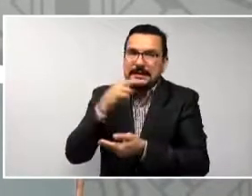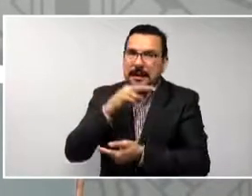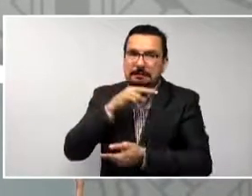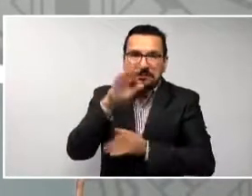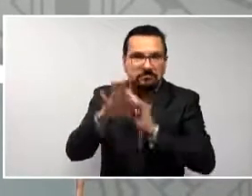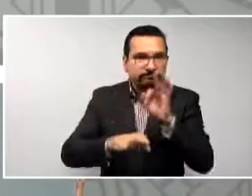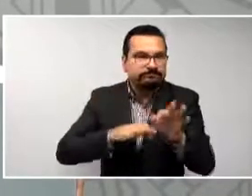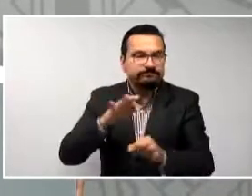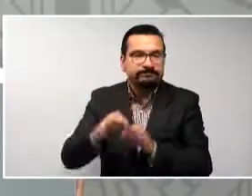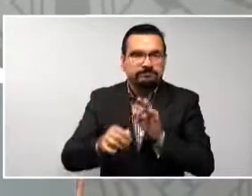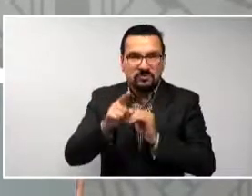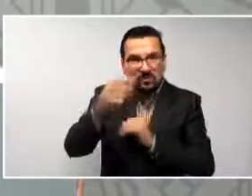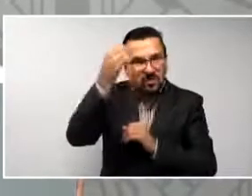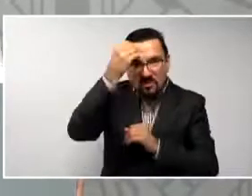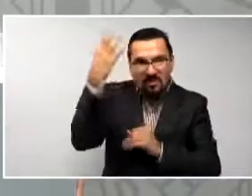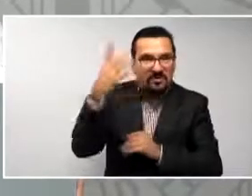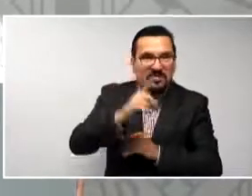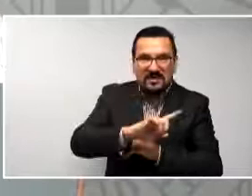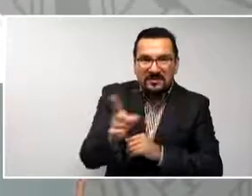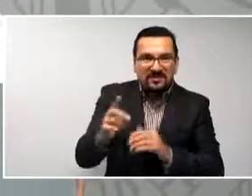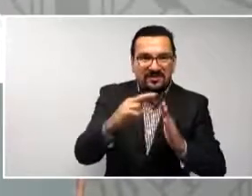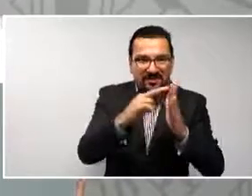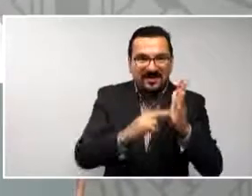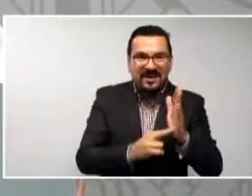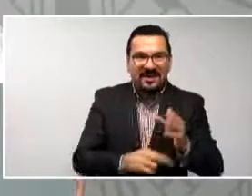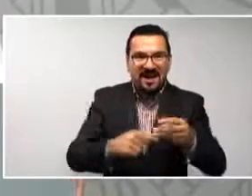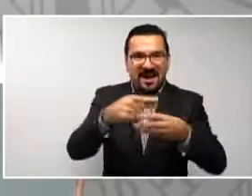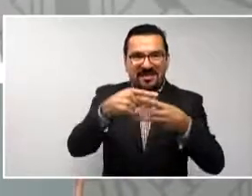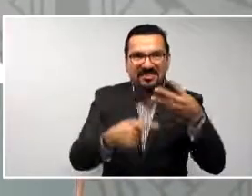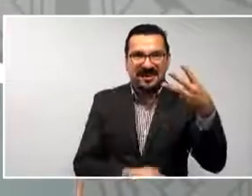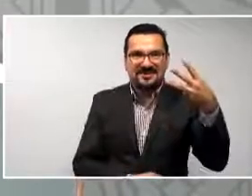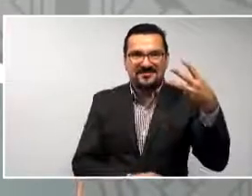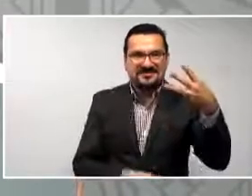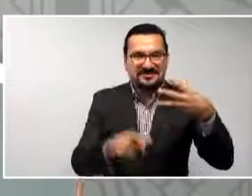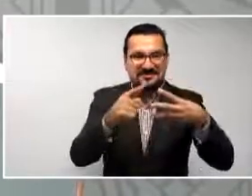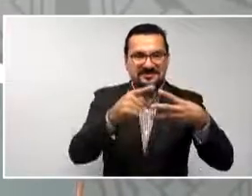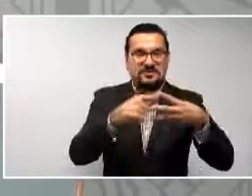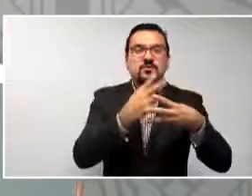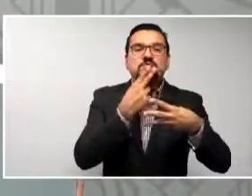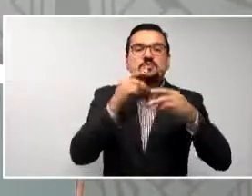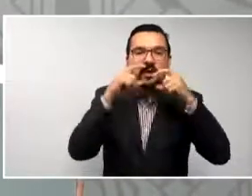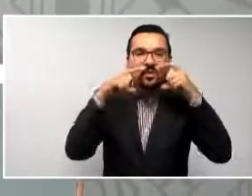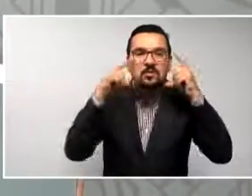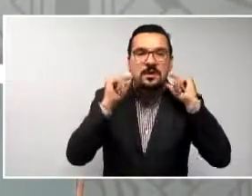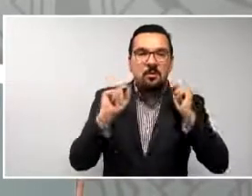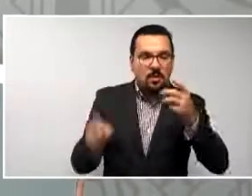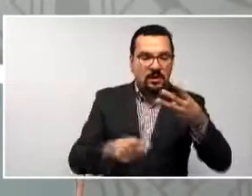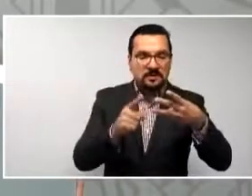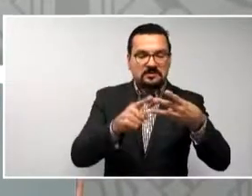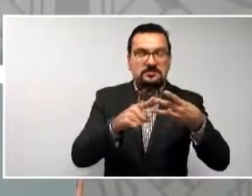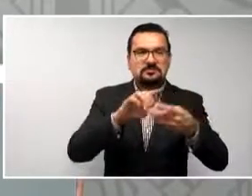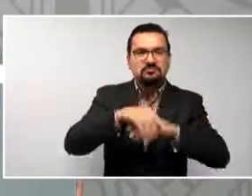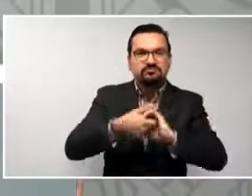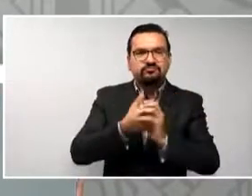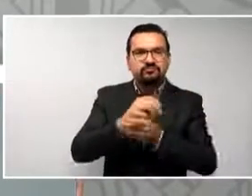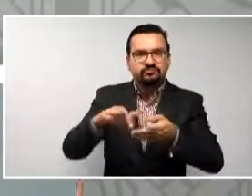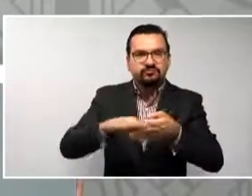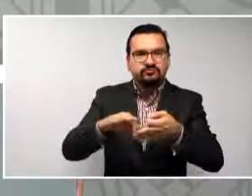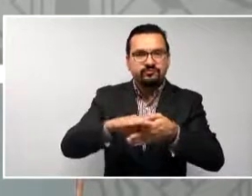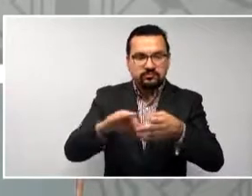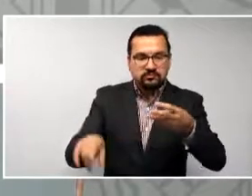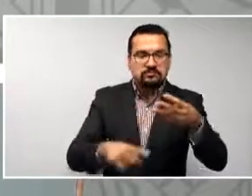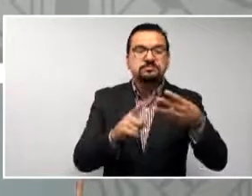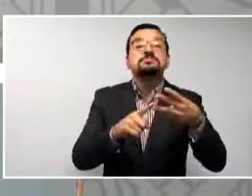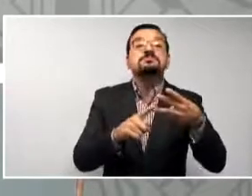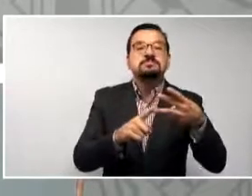lo hemos venido platicando de la regla de 31 use el cubrebocas 2 lávate las manos y